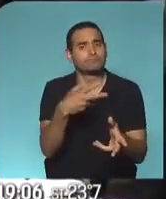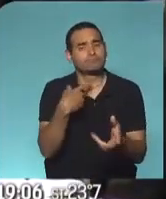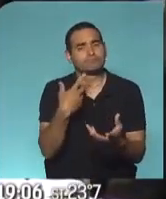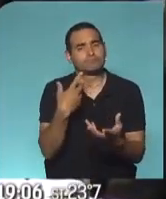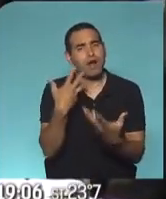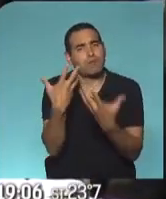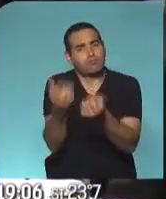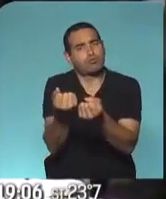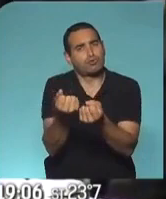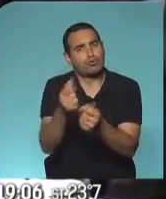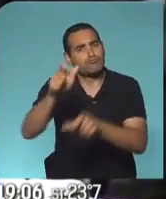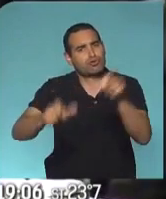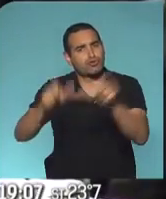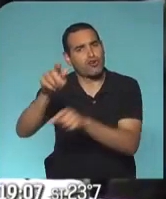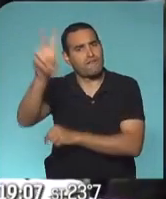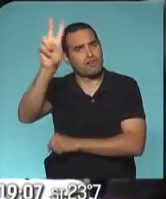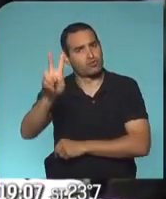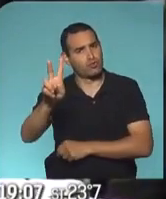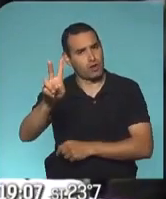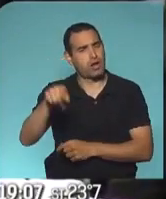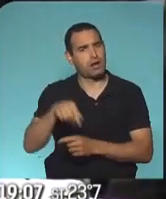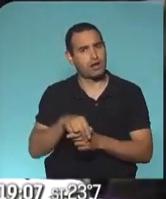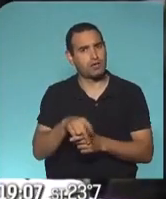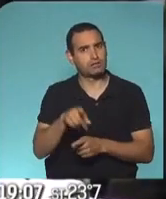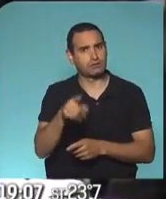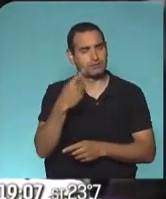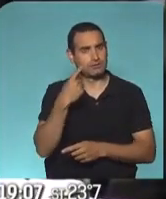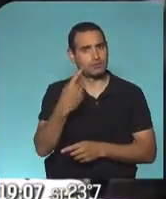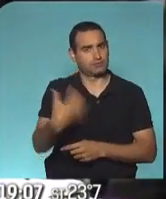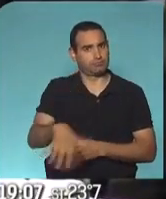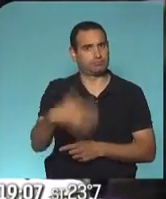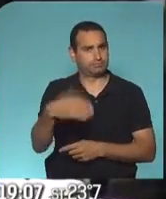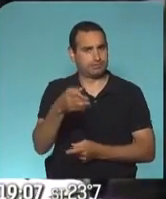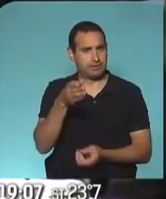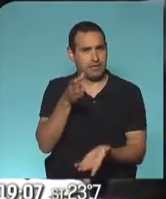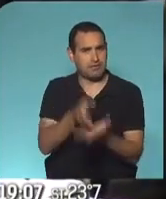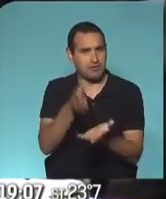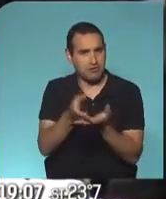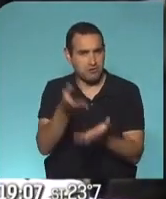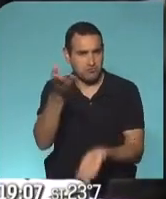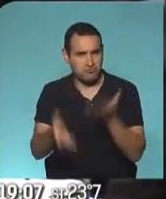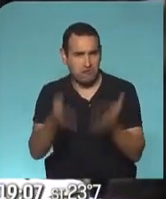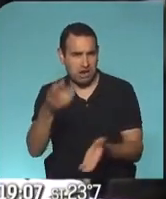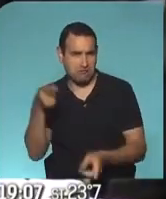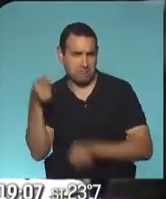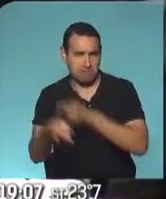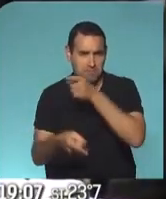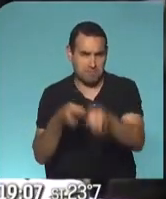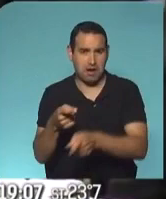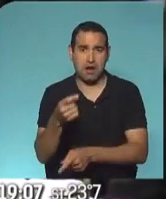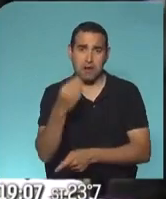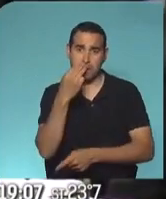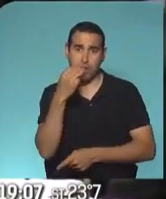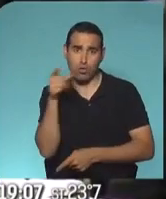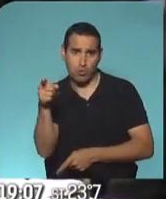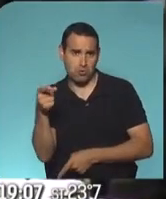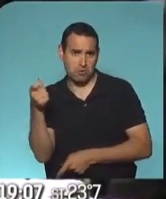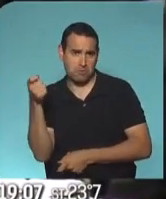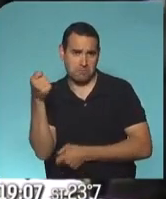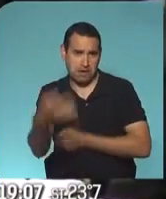venezolano las violaciones los atropellos del dictador maduro hacia el su pueblo siguen